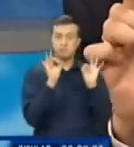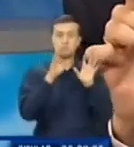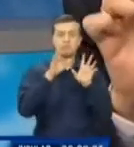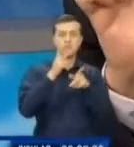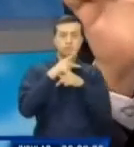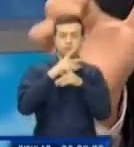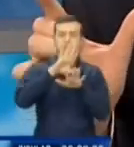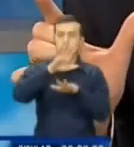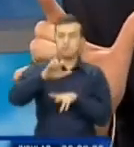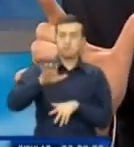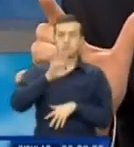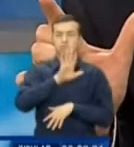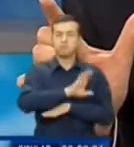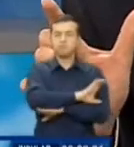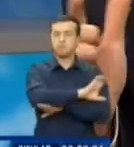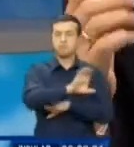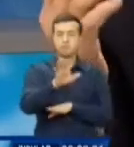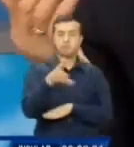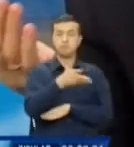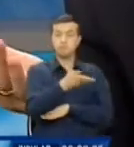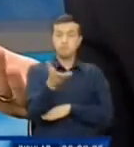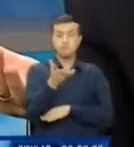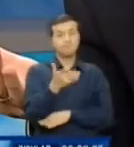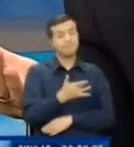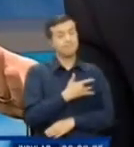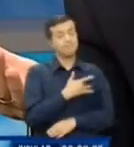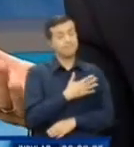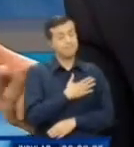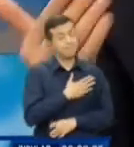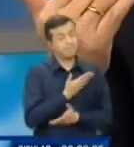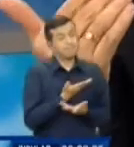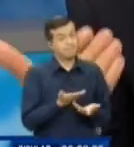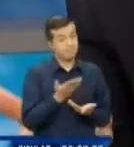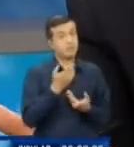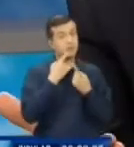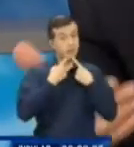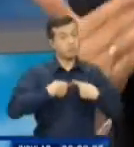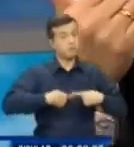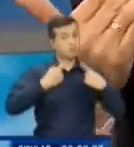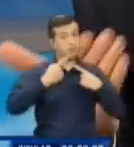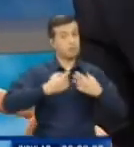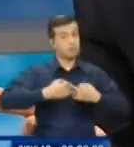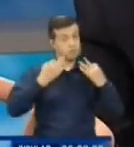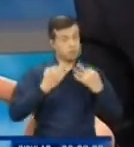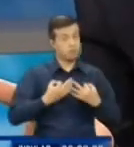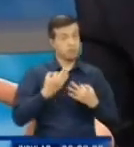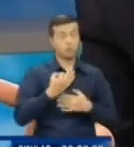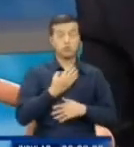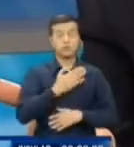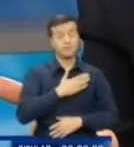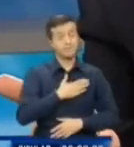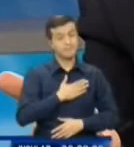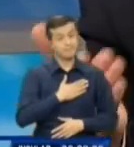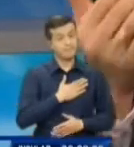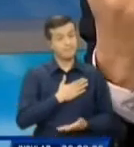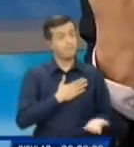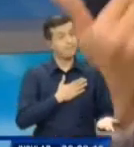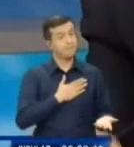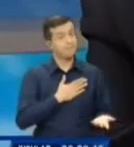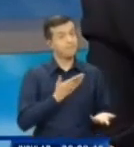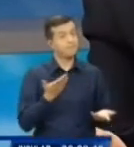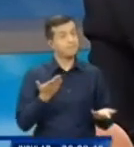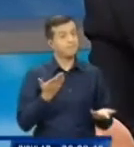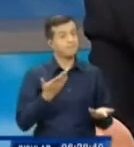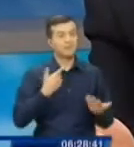nuestro agro y en nuestro campo pero lamentablemente y lo digo lamentablemente no